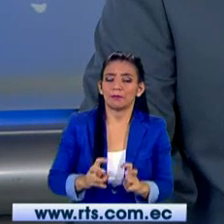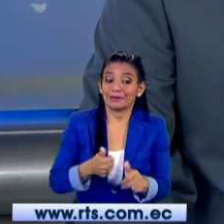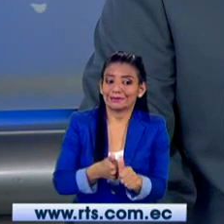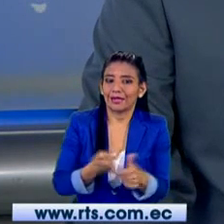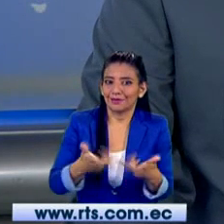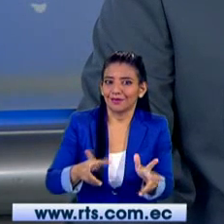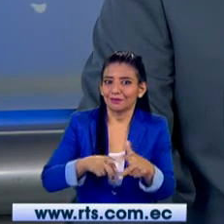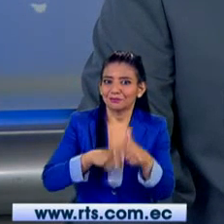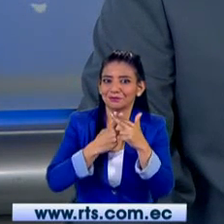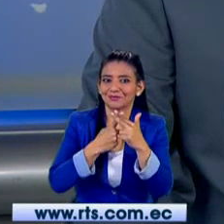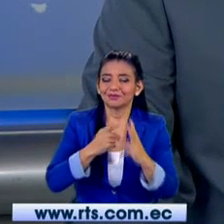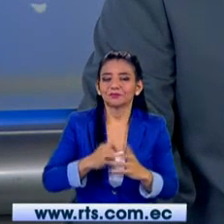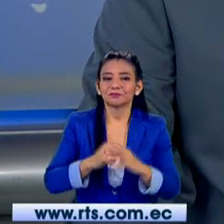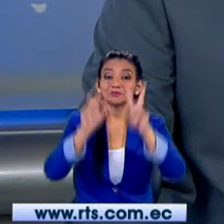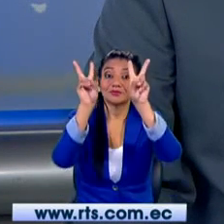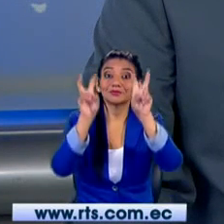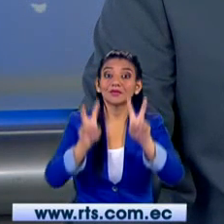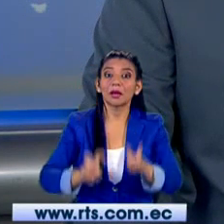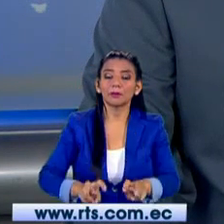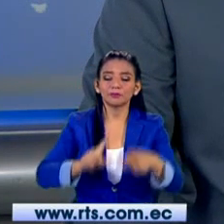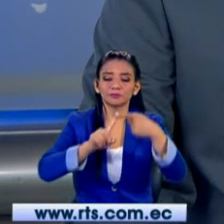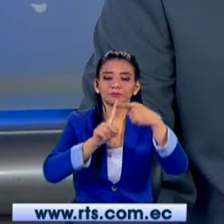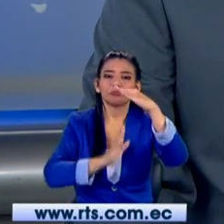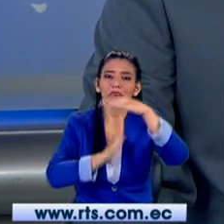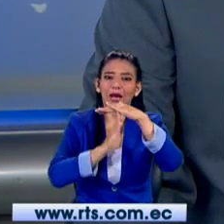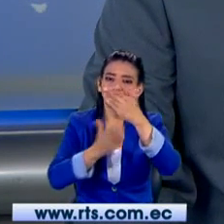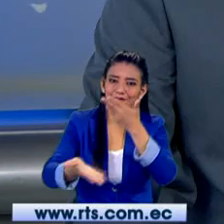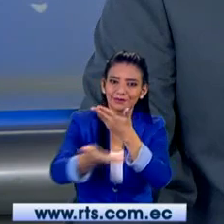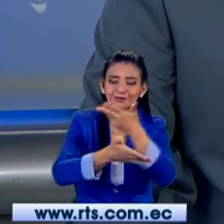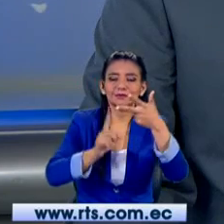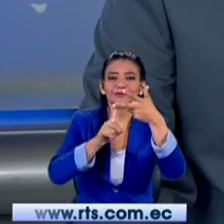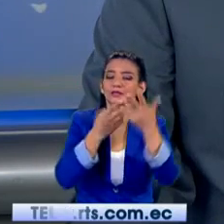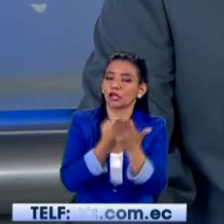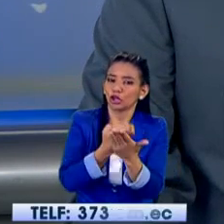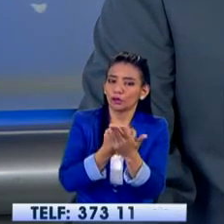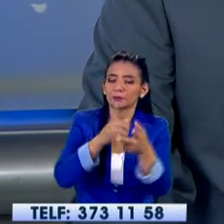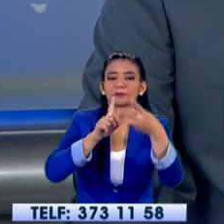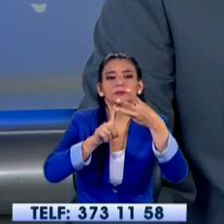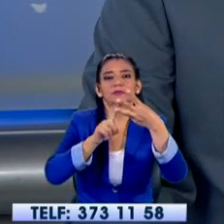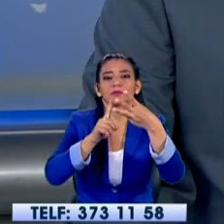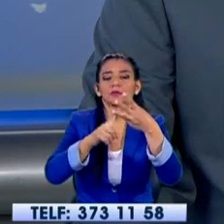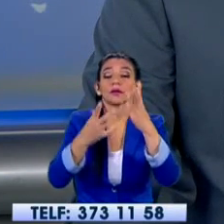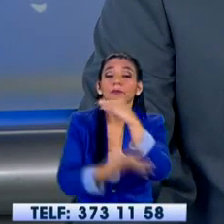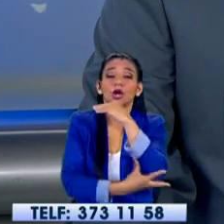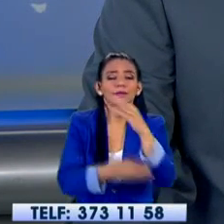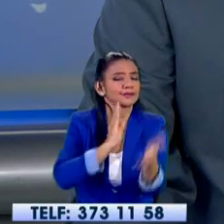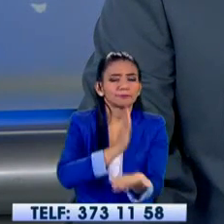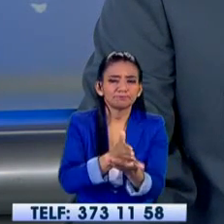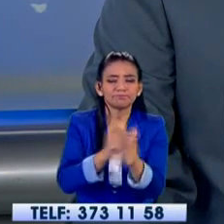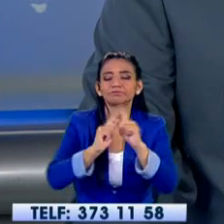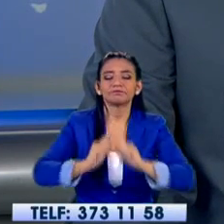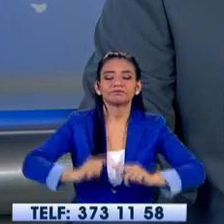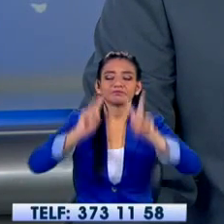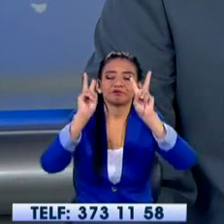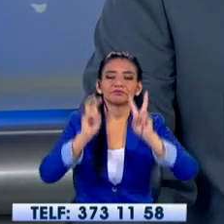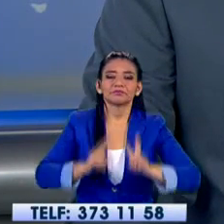pocos minutos. Entre los temas principales estarán la paz en la región, temas económicos, la eliminación de la pobreza, entre otros. La